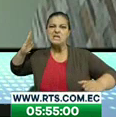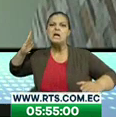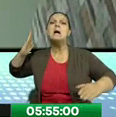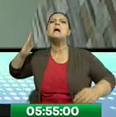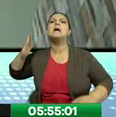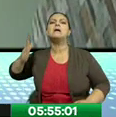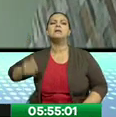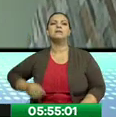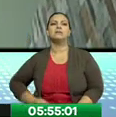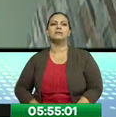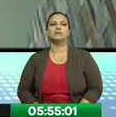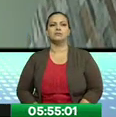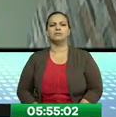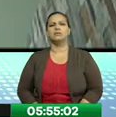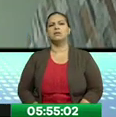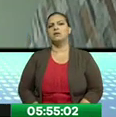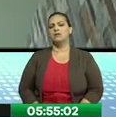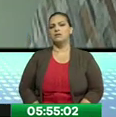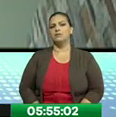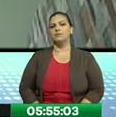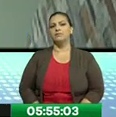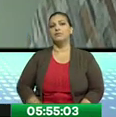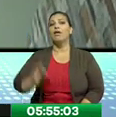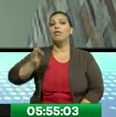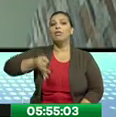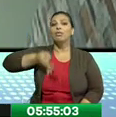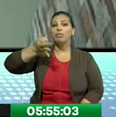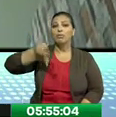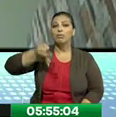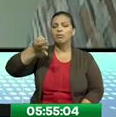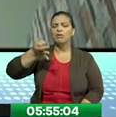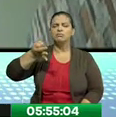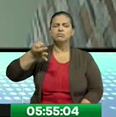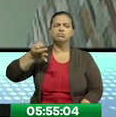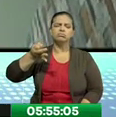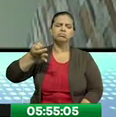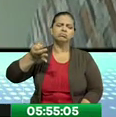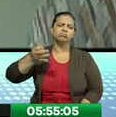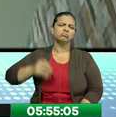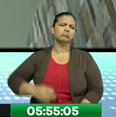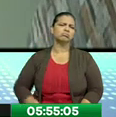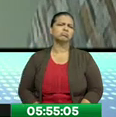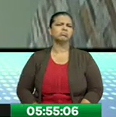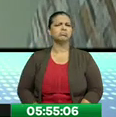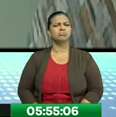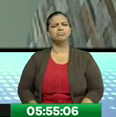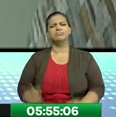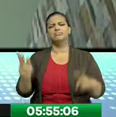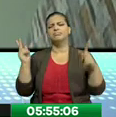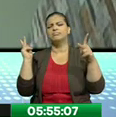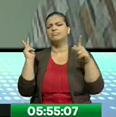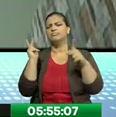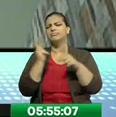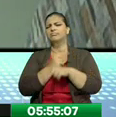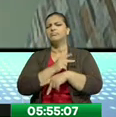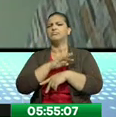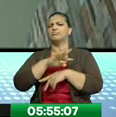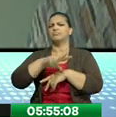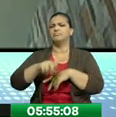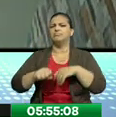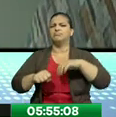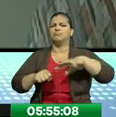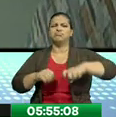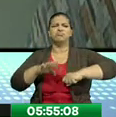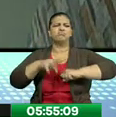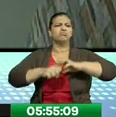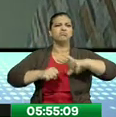oiga, y Durán... Y el saqueo ya pasó. Sí, se ha convertido lastimosamente en una tierra de nadie. Hay robos frecuentes, hay situaciones que se